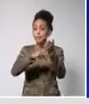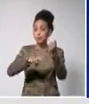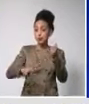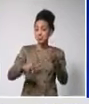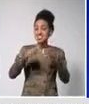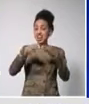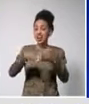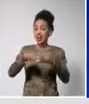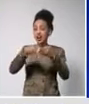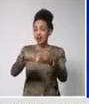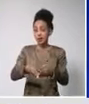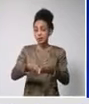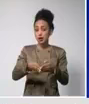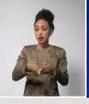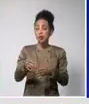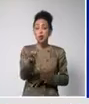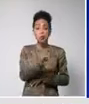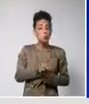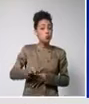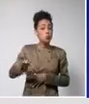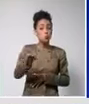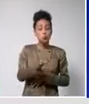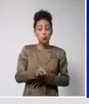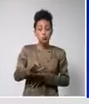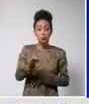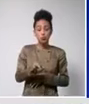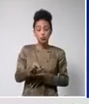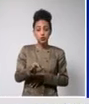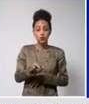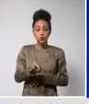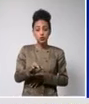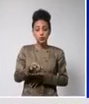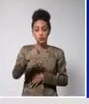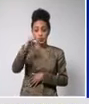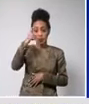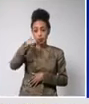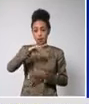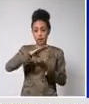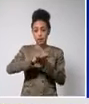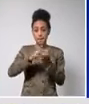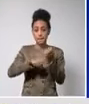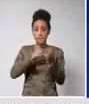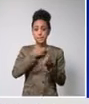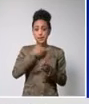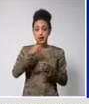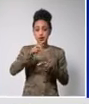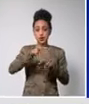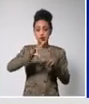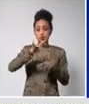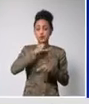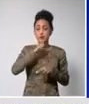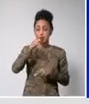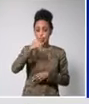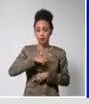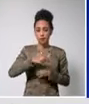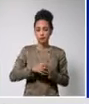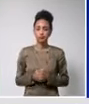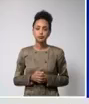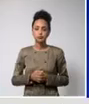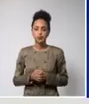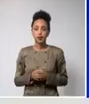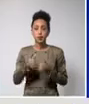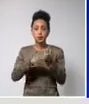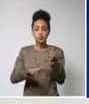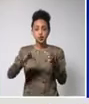Granma, del municipio Campechuela. En el caso de Guantánamo, diagnostica un caso importado